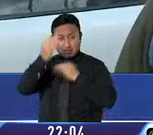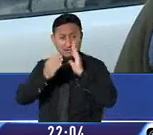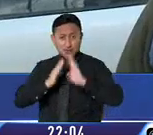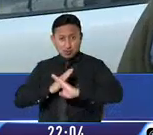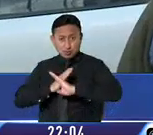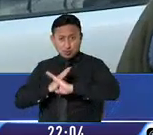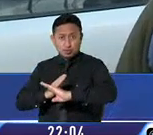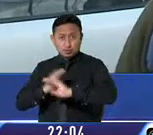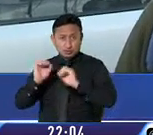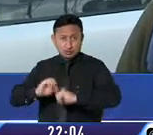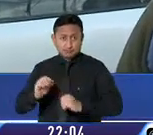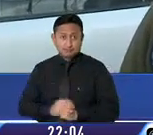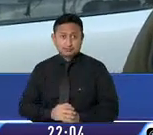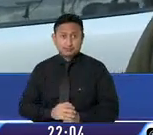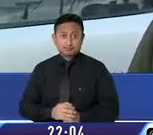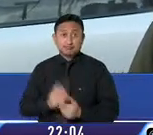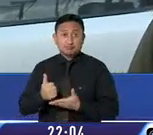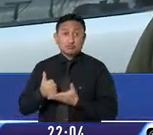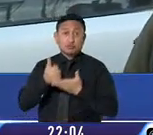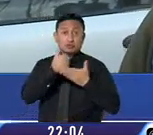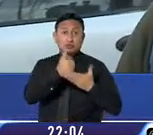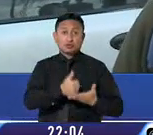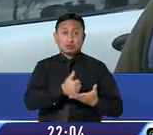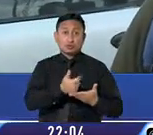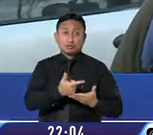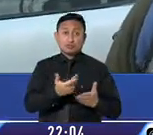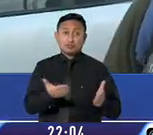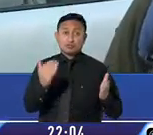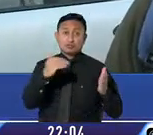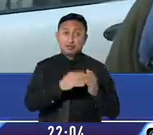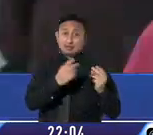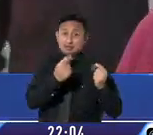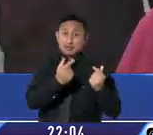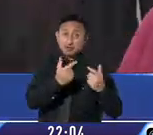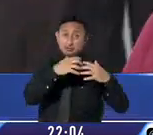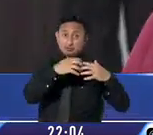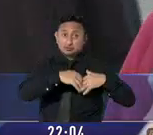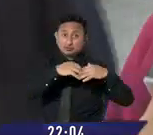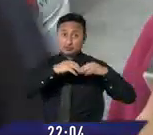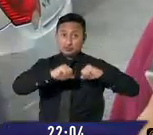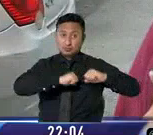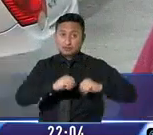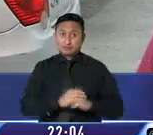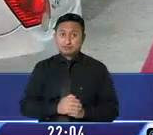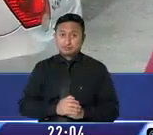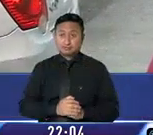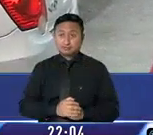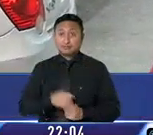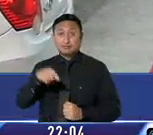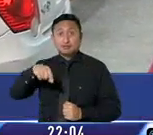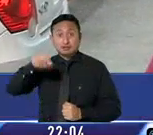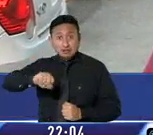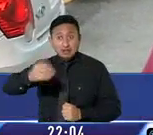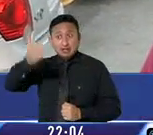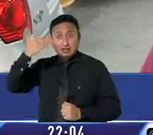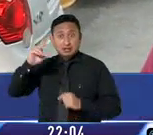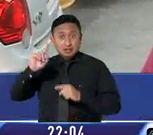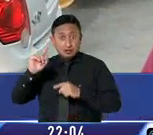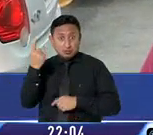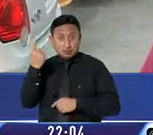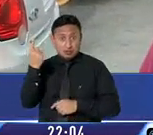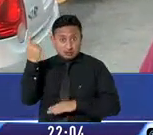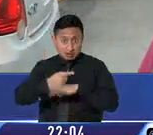la verdad, y ayudar a que se regrese más pronto a la normalidad. Debería haber sido desde el inicio obligatoria. ¿Por